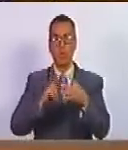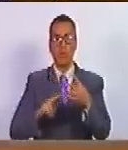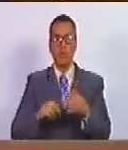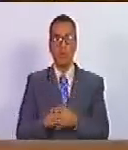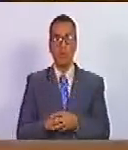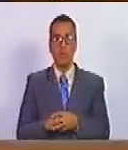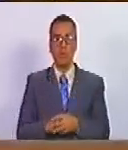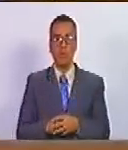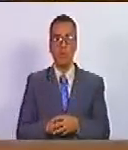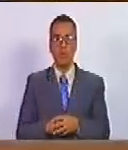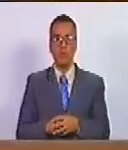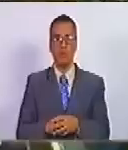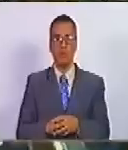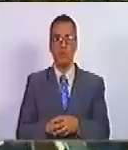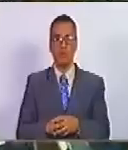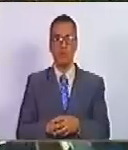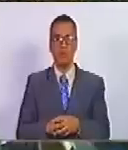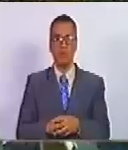presidente.